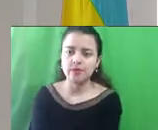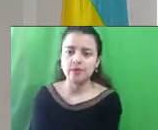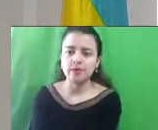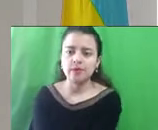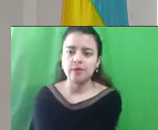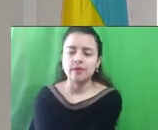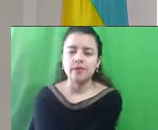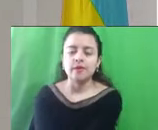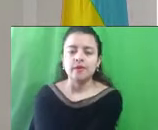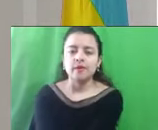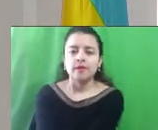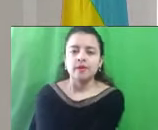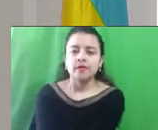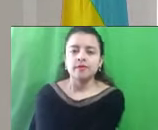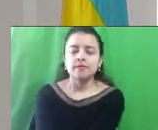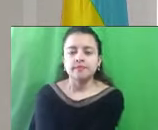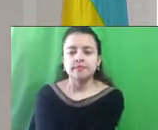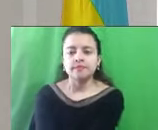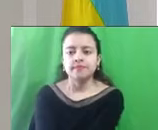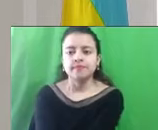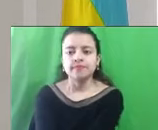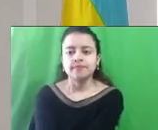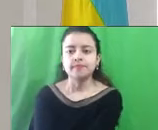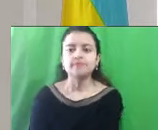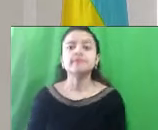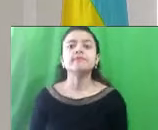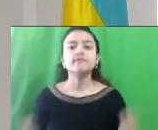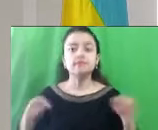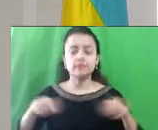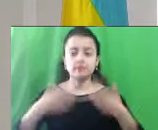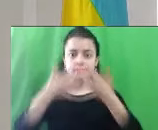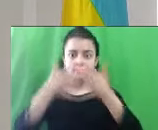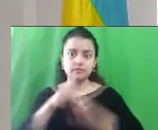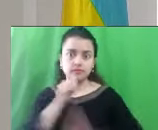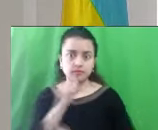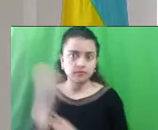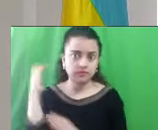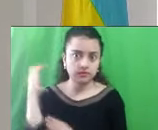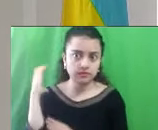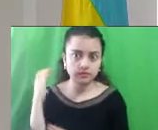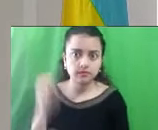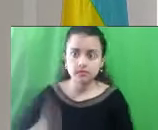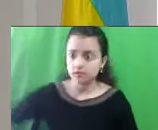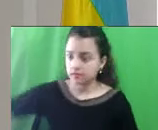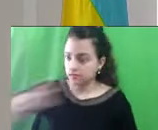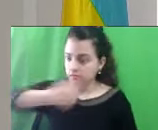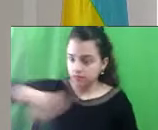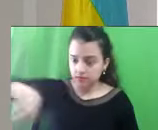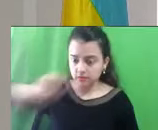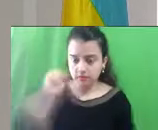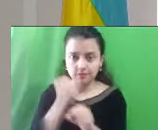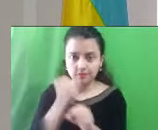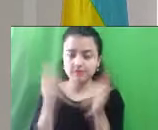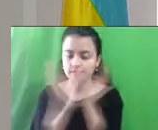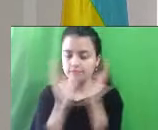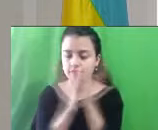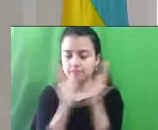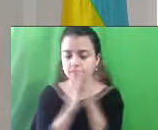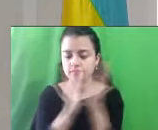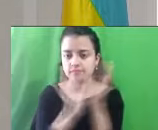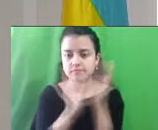empresa Aguas de Facatativá, para quienes desde este lugar doy un aplauso especial porque ha sido el fruto